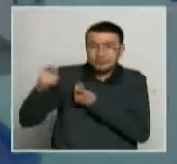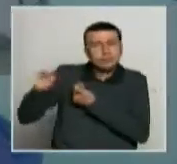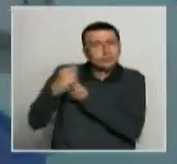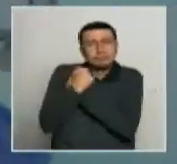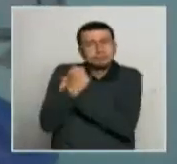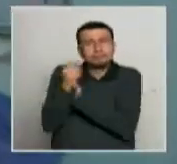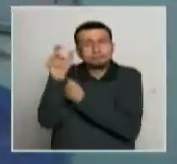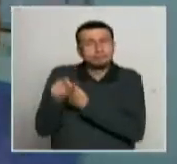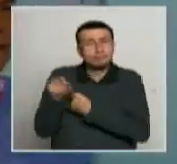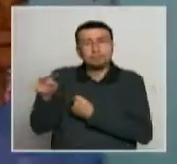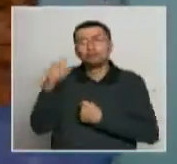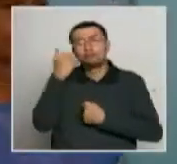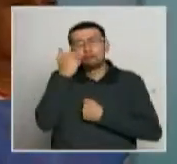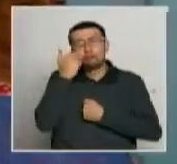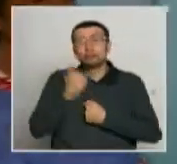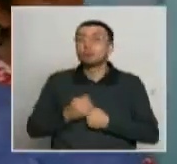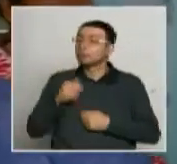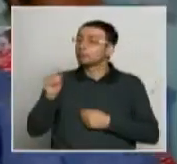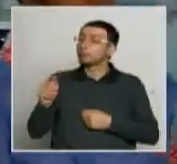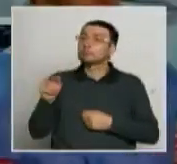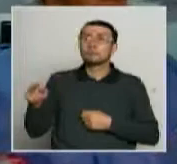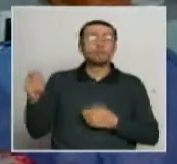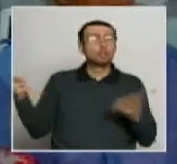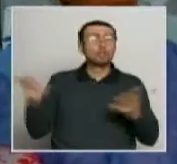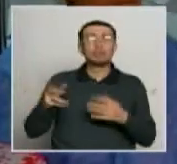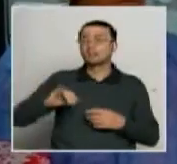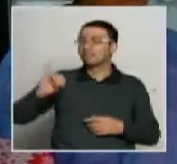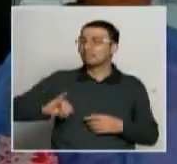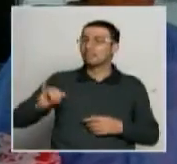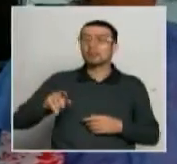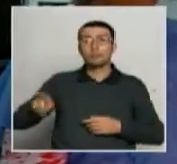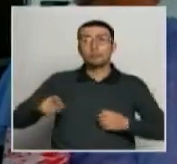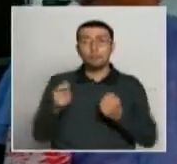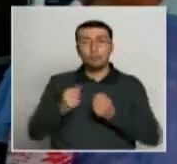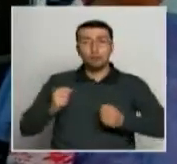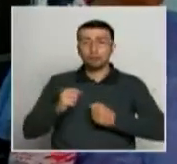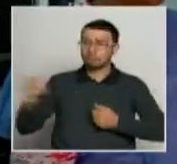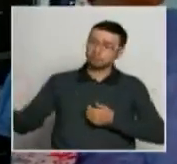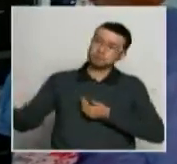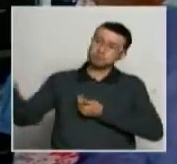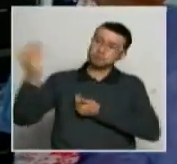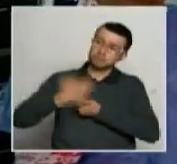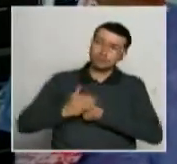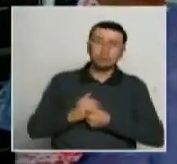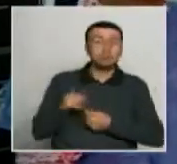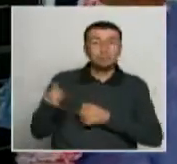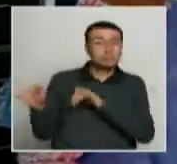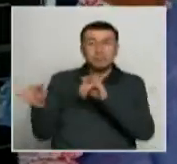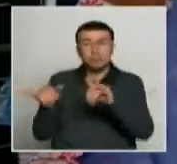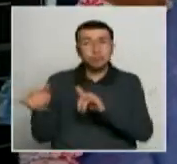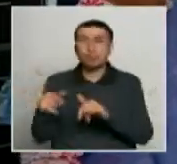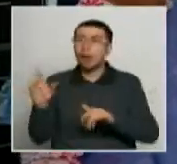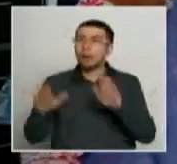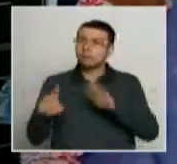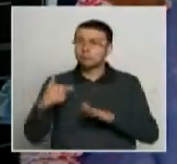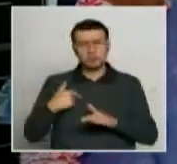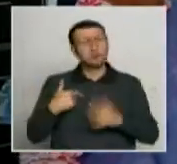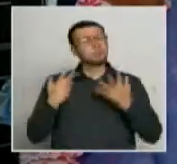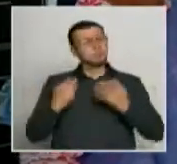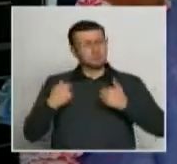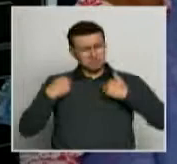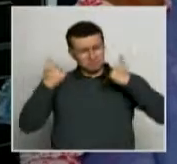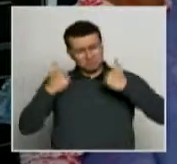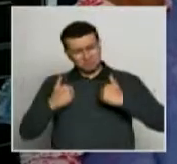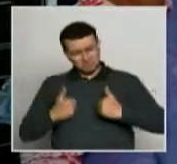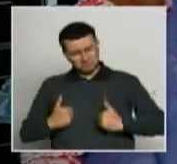Dos Quebradas. Ella viene de Ibagué, de Bogotá, pero como ella, muchos pacientes que vienen porque se quieren hacer